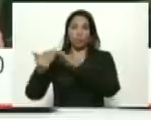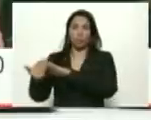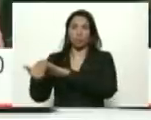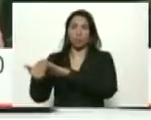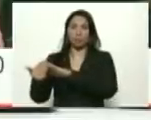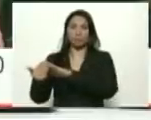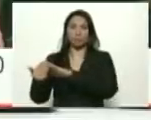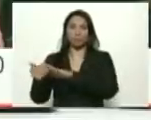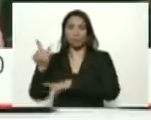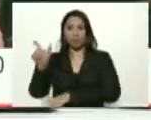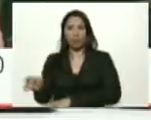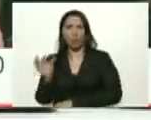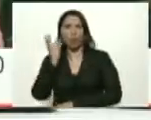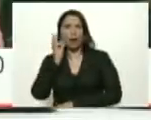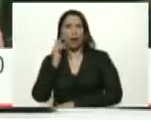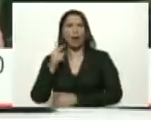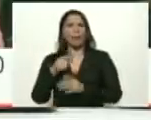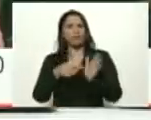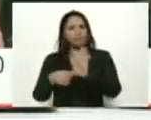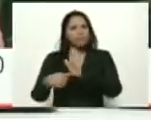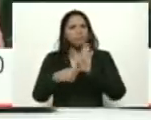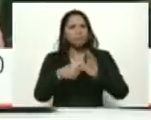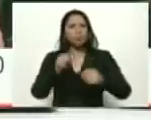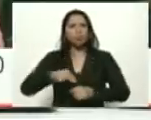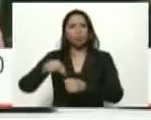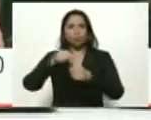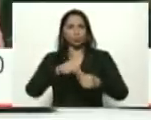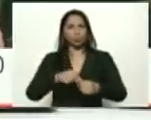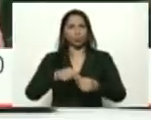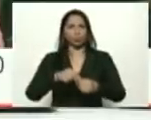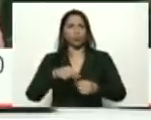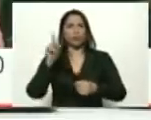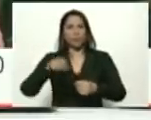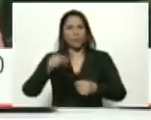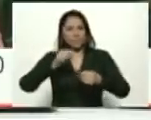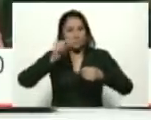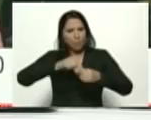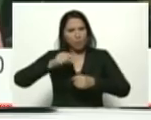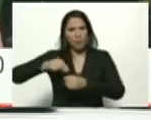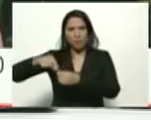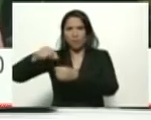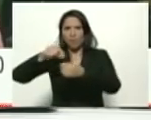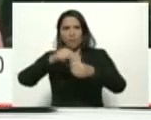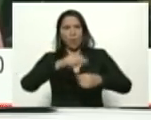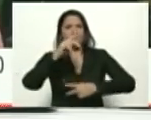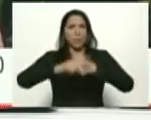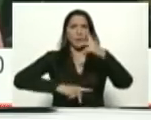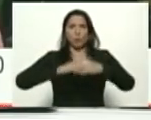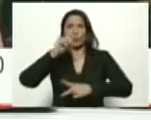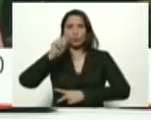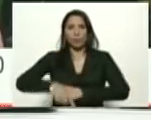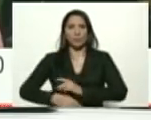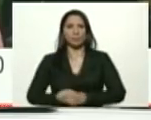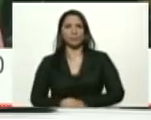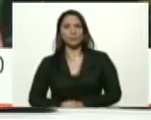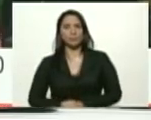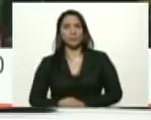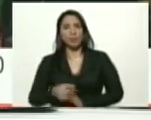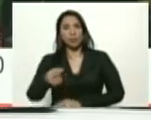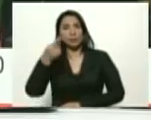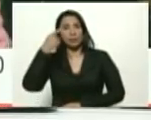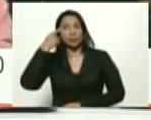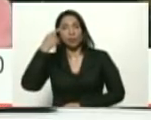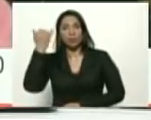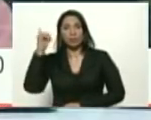Yasmín Silva, para que nos muestre la siembra, la cosecha de los productos y subproductos del arroz en